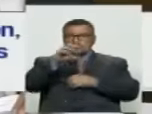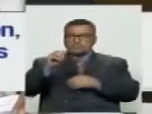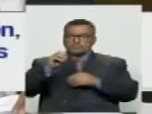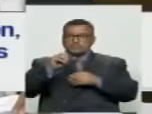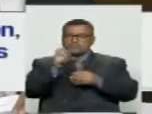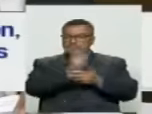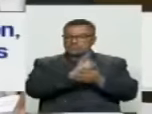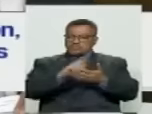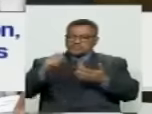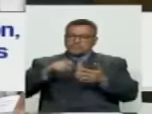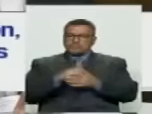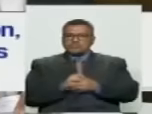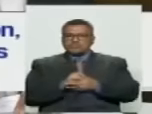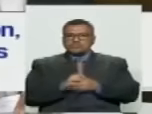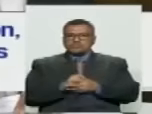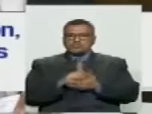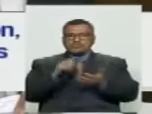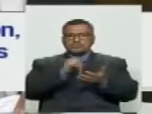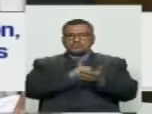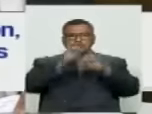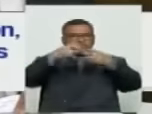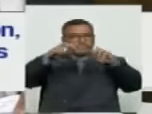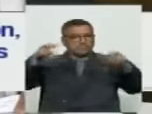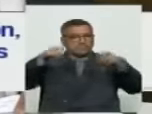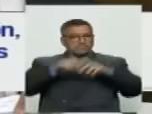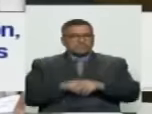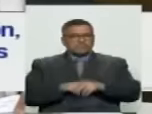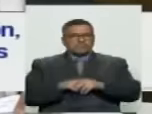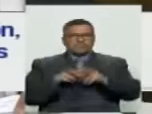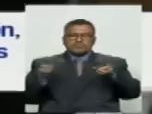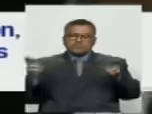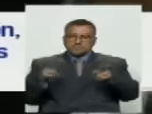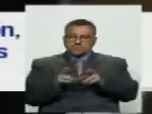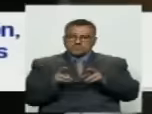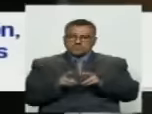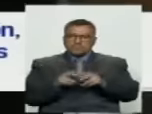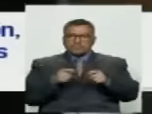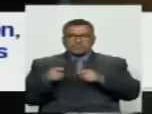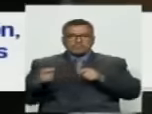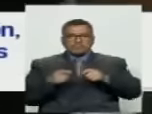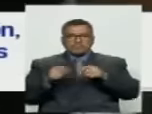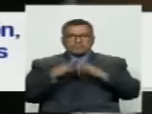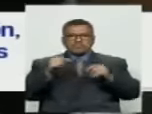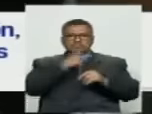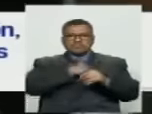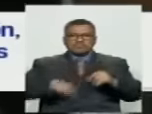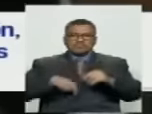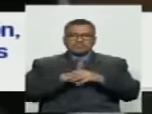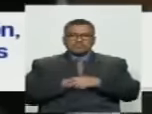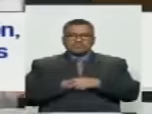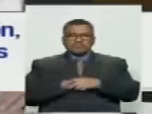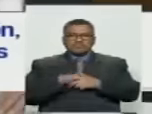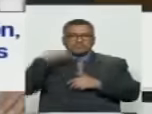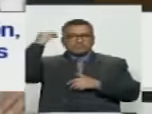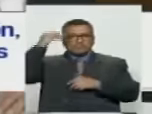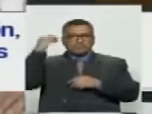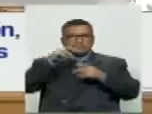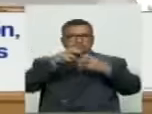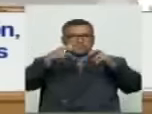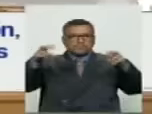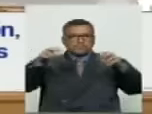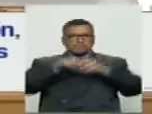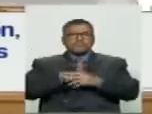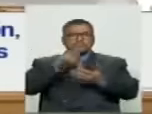quedando redactado en los siguientes términos. Epígrafe. Simplificación de trámites. Es todo, presidente. En consideración el